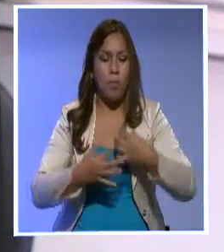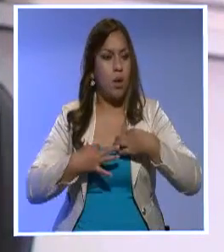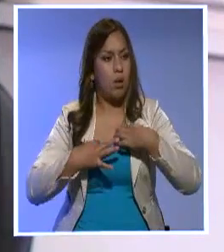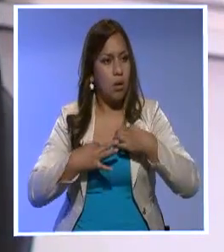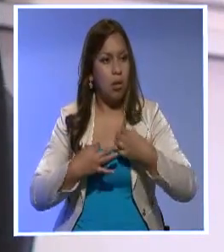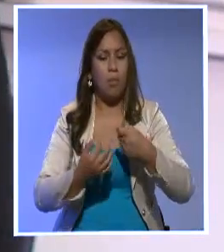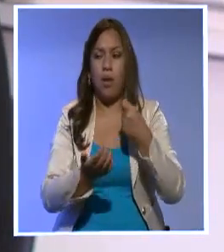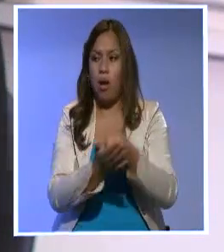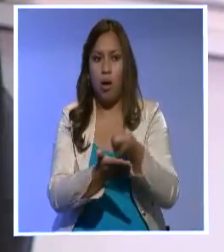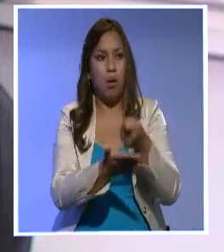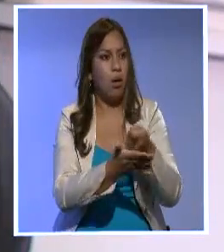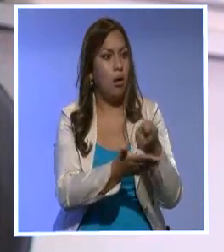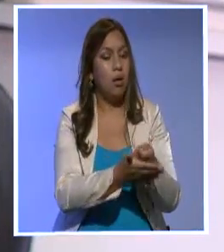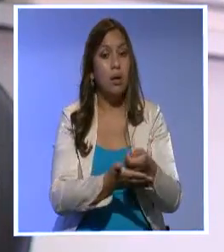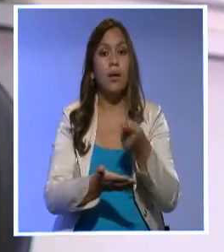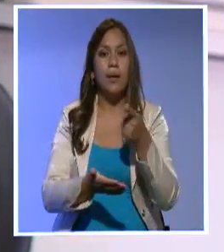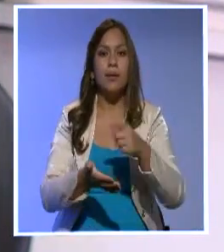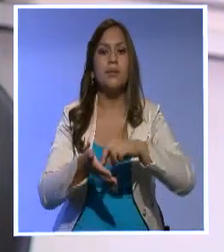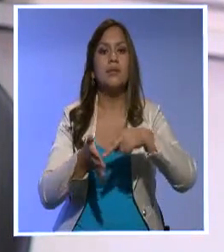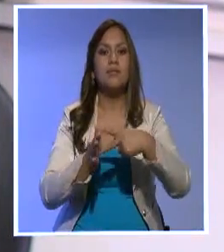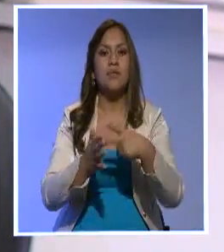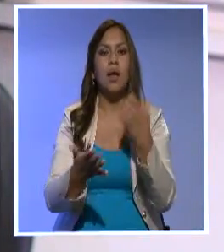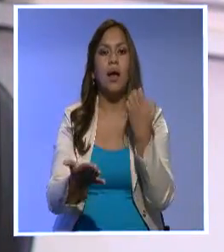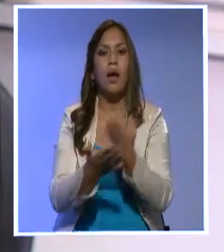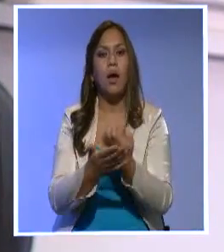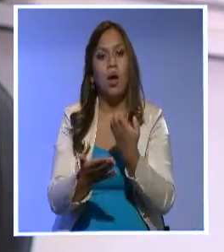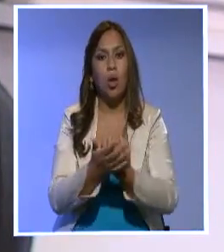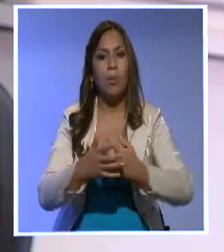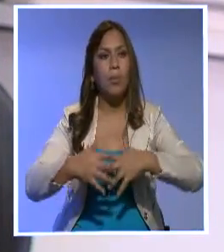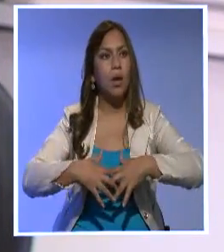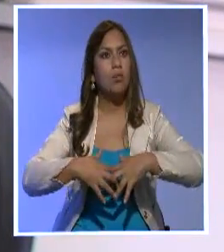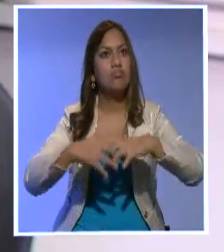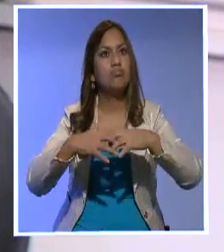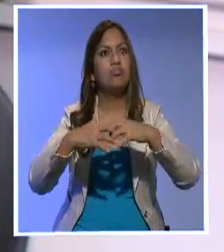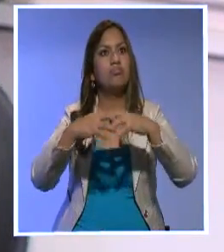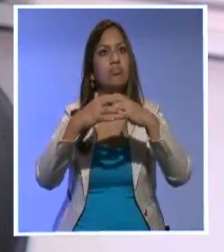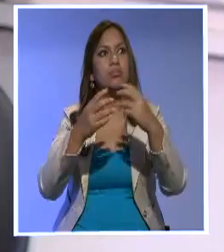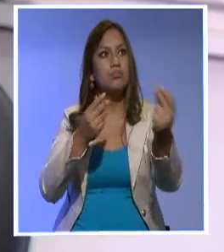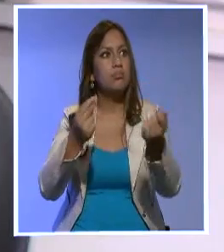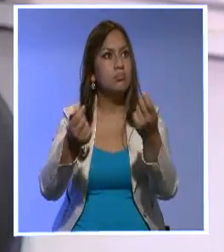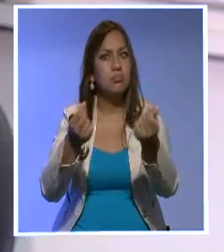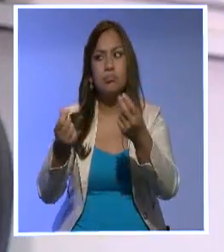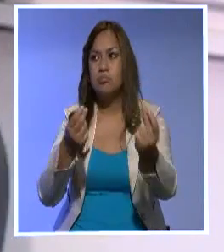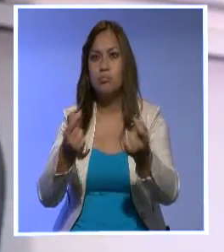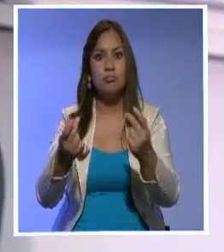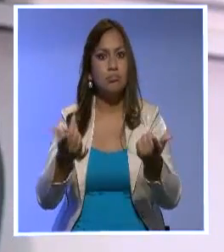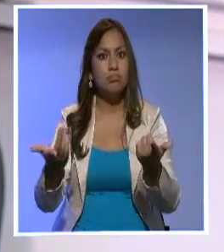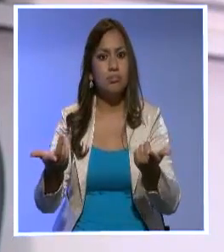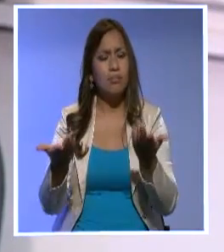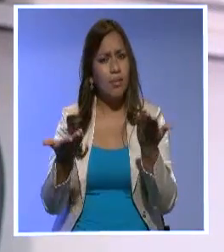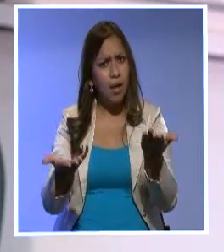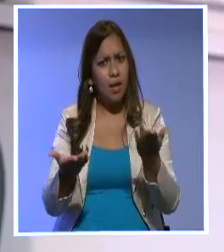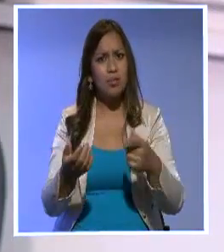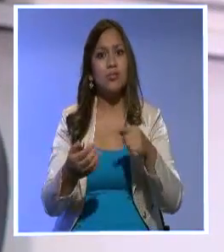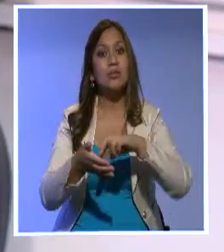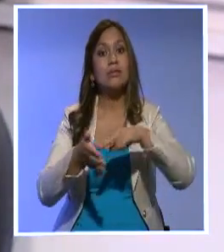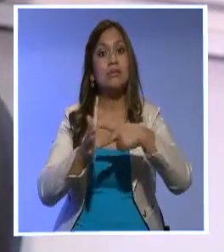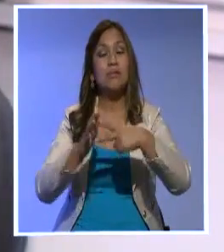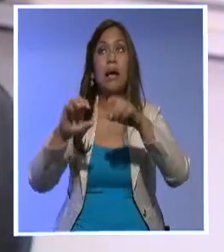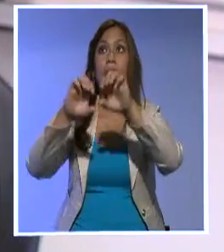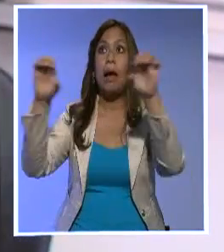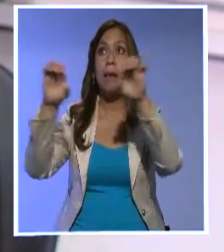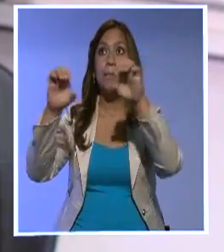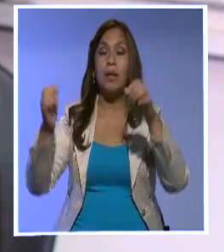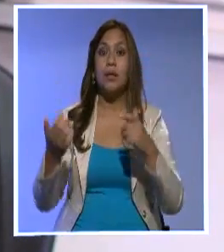decir hay una economía que empieza a dinamizarse y eso sin duda alguna apoya también al sector empresarial y al sector privado